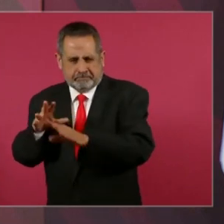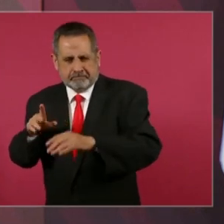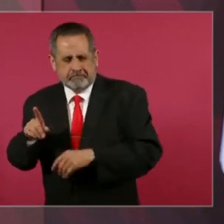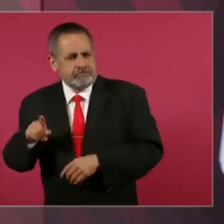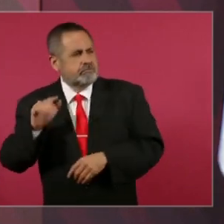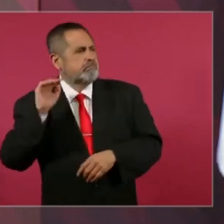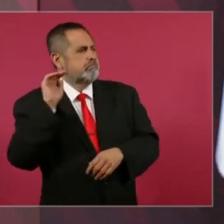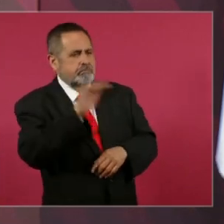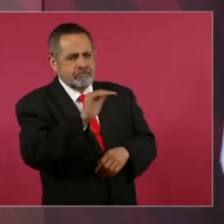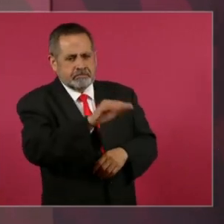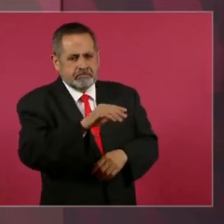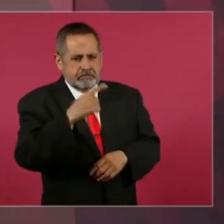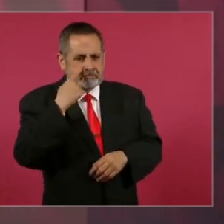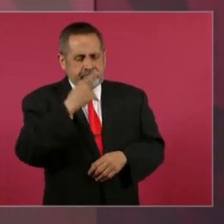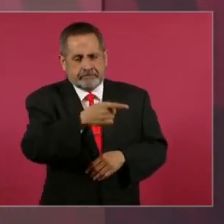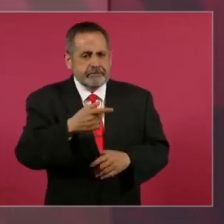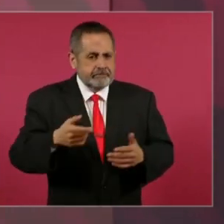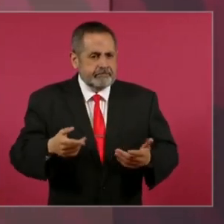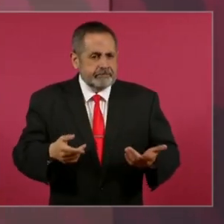mira,